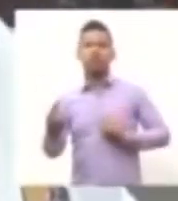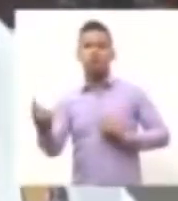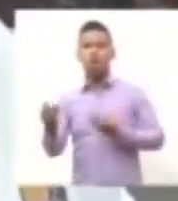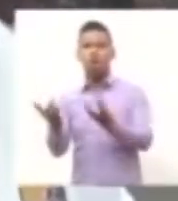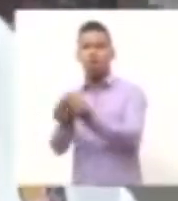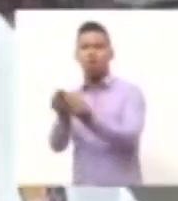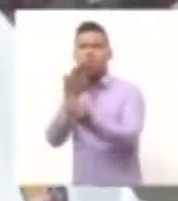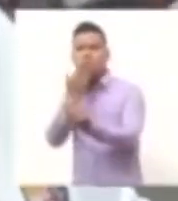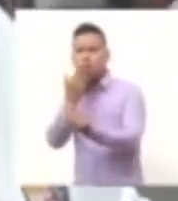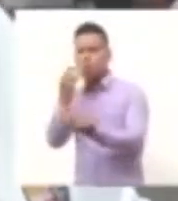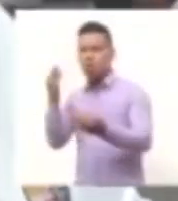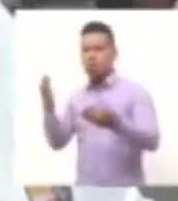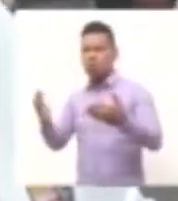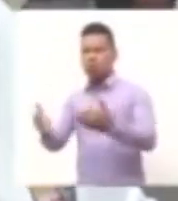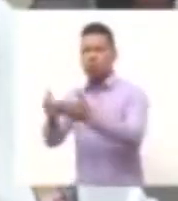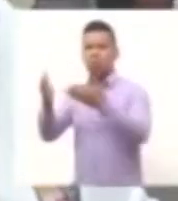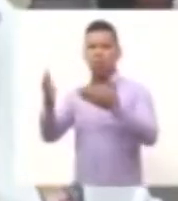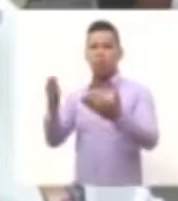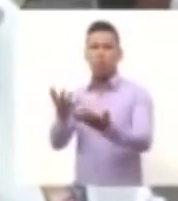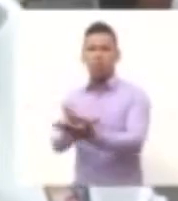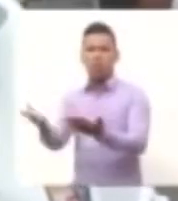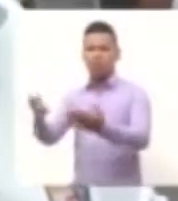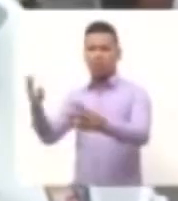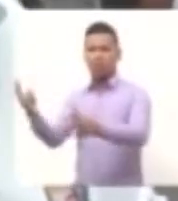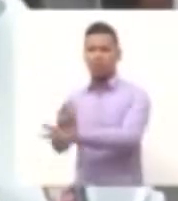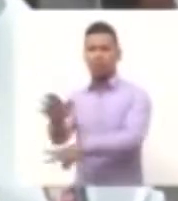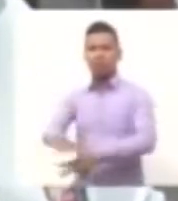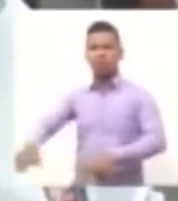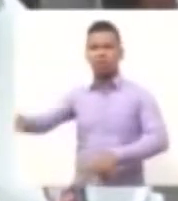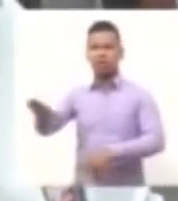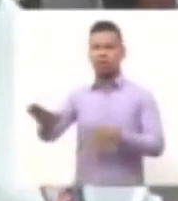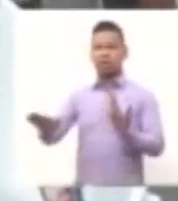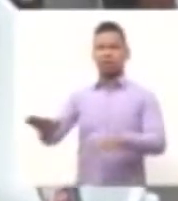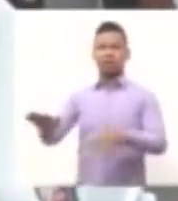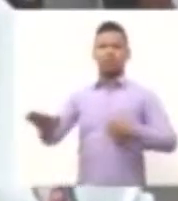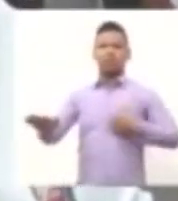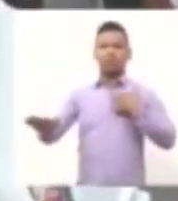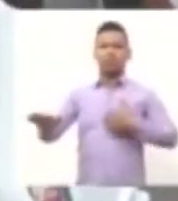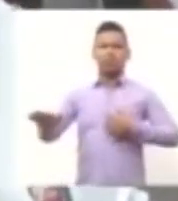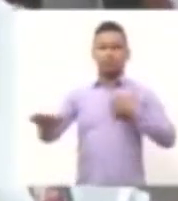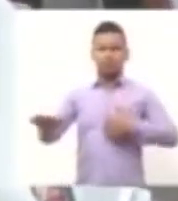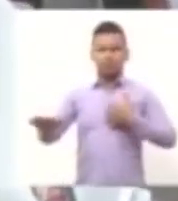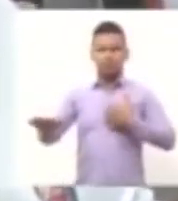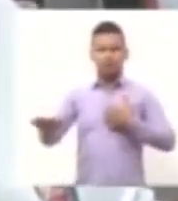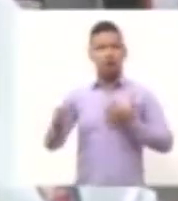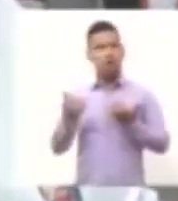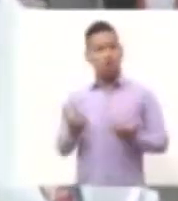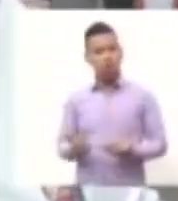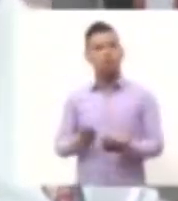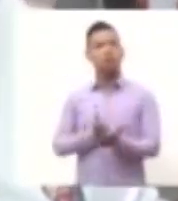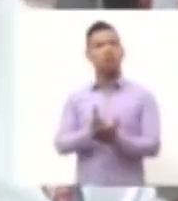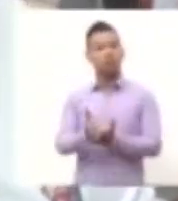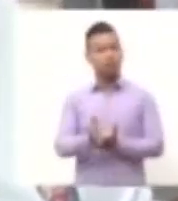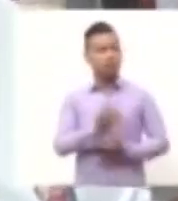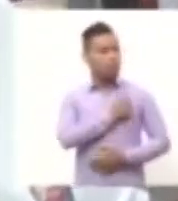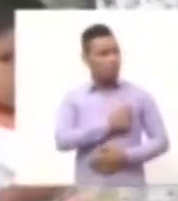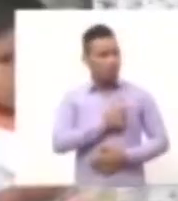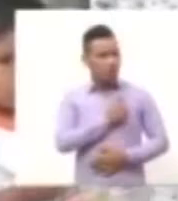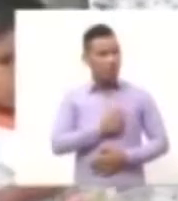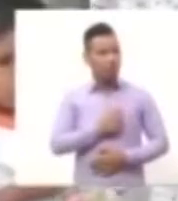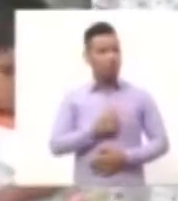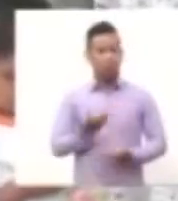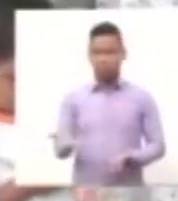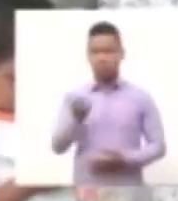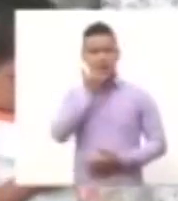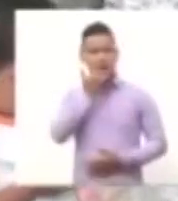líderes. Entonces, hoy, debido a eso, que no se consiguió o que el INCODER no adjudicó las parcelas, las tierras, estamos aquí.